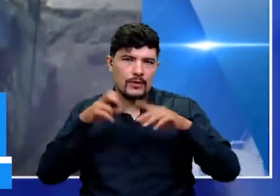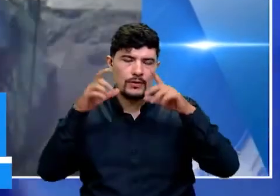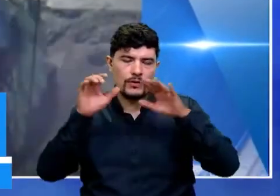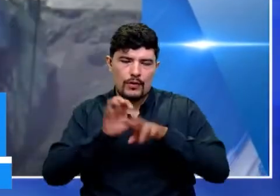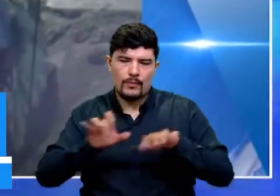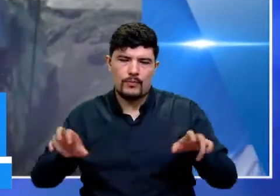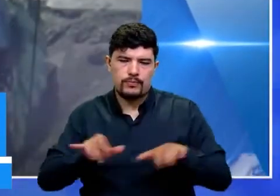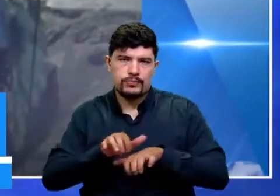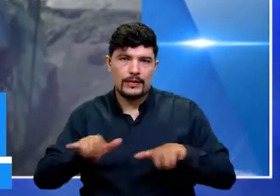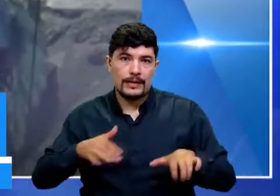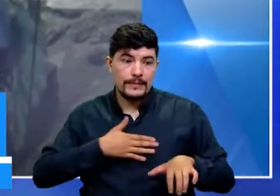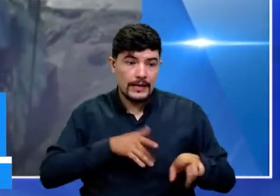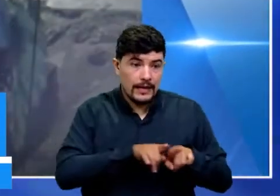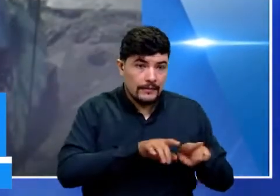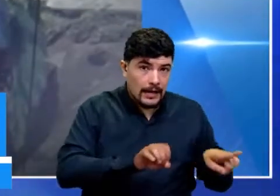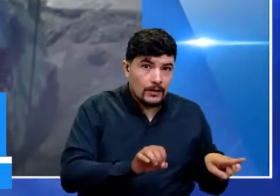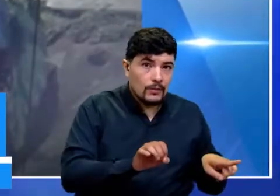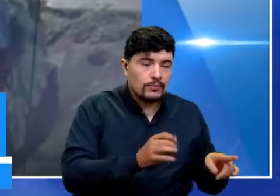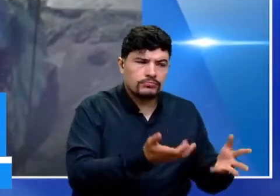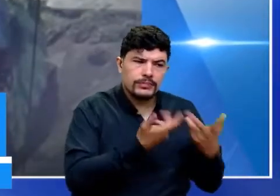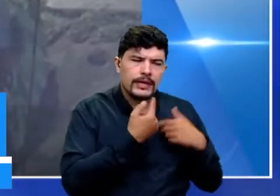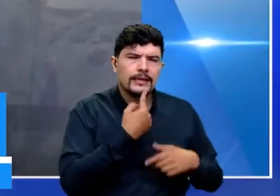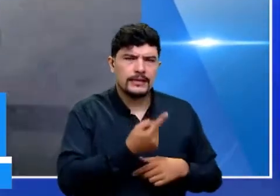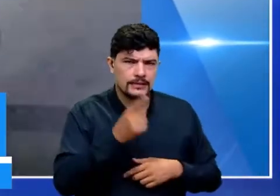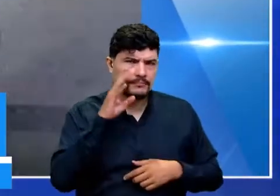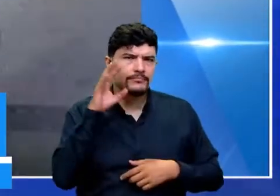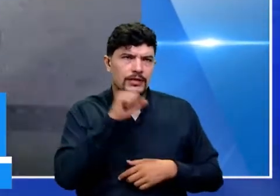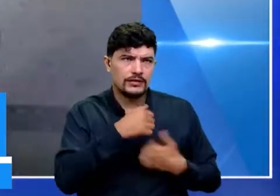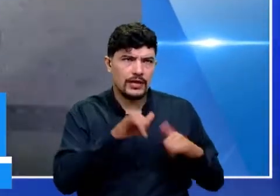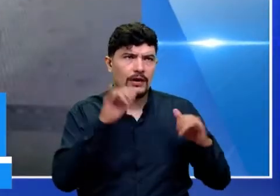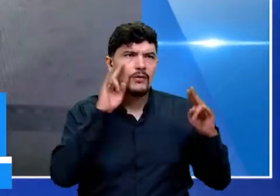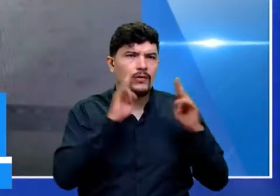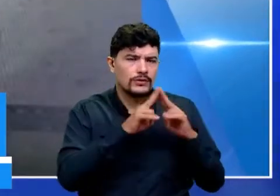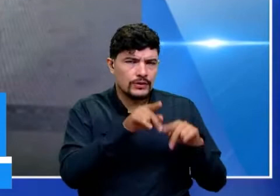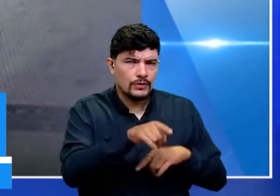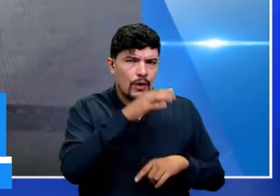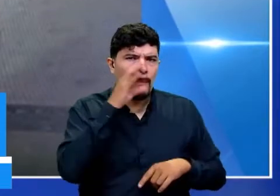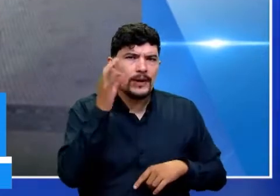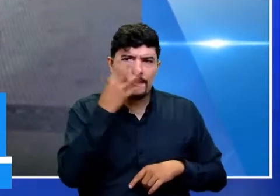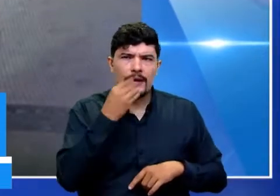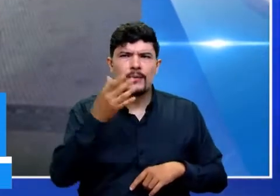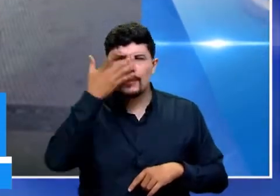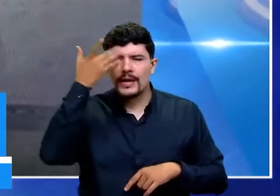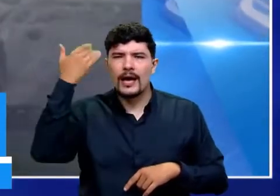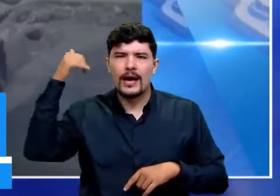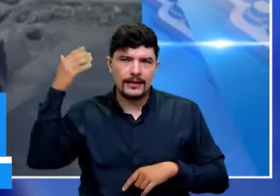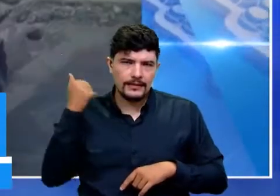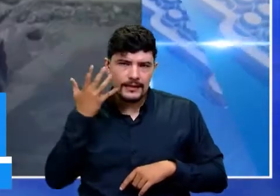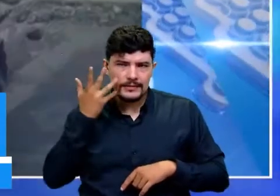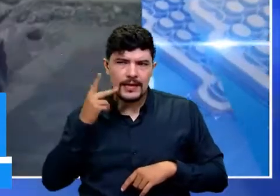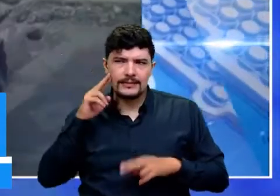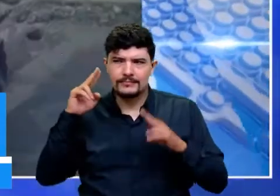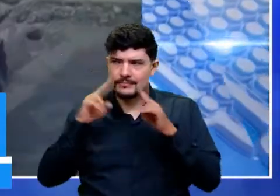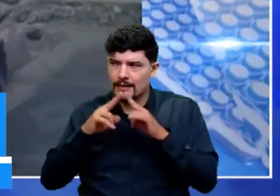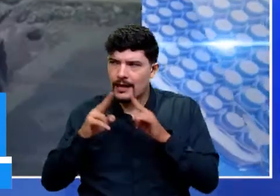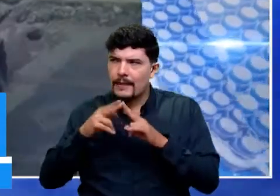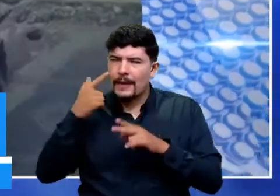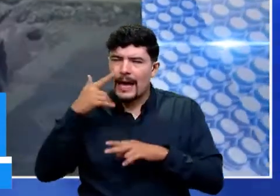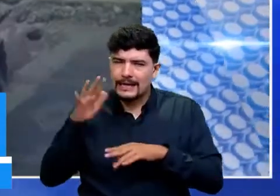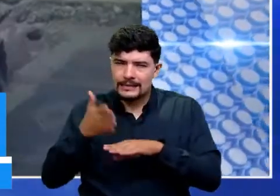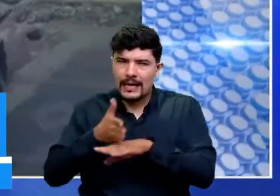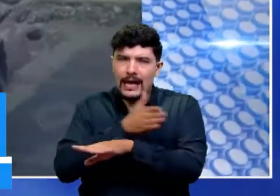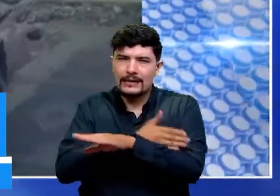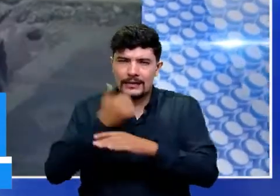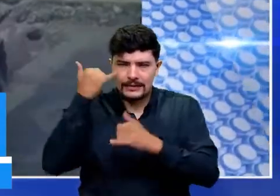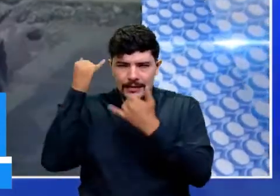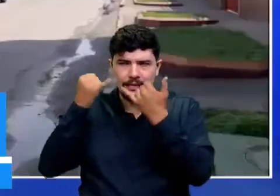es el que trabaja conmigo, me indica que él tiene conocimiento del señor, pues porque el tipo ya ha pasado varios días por acá, ha hecho como la